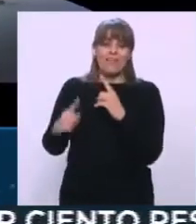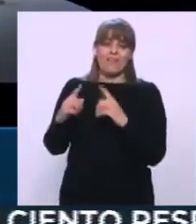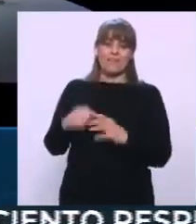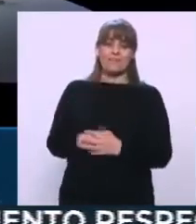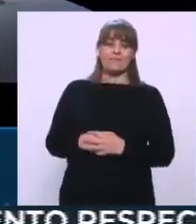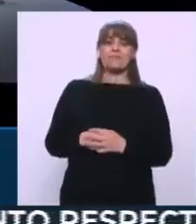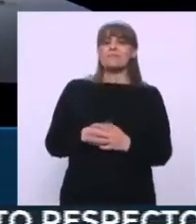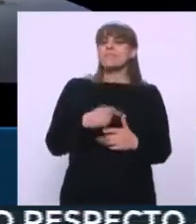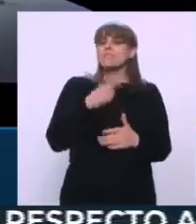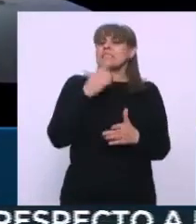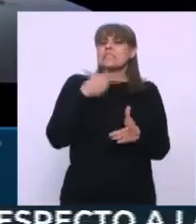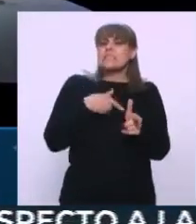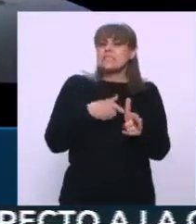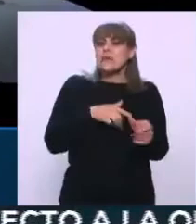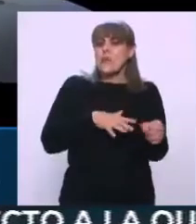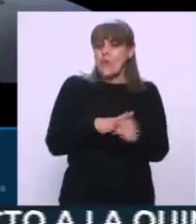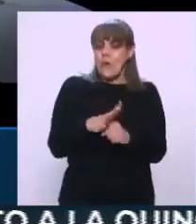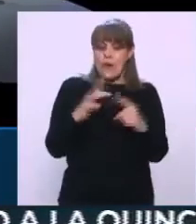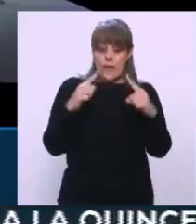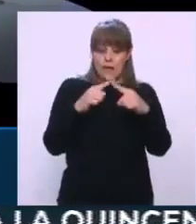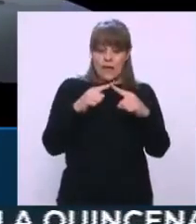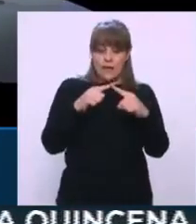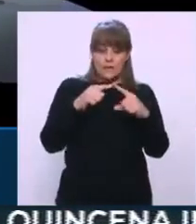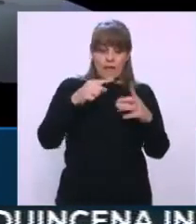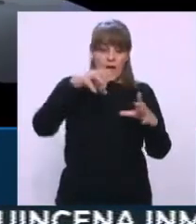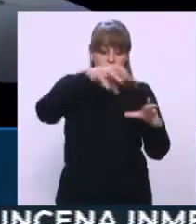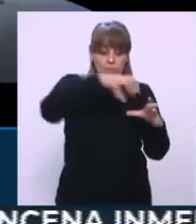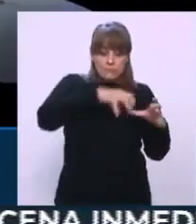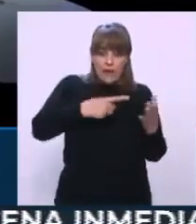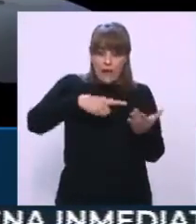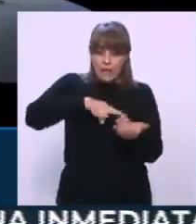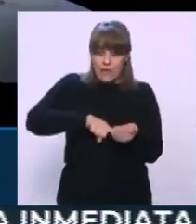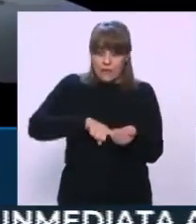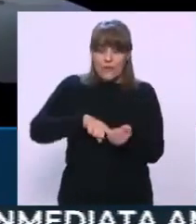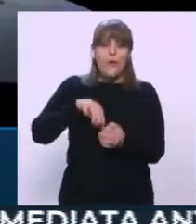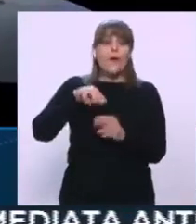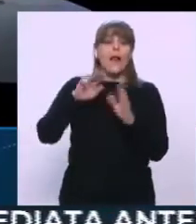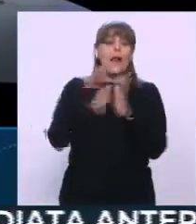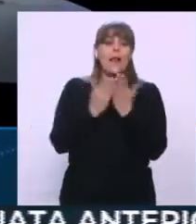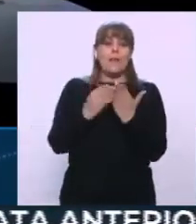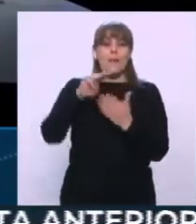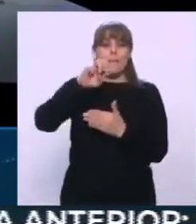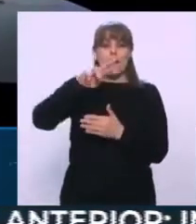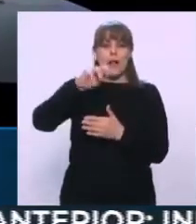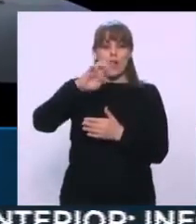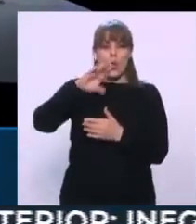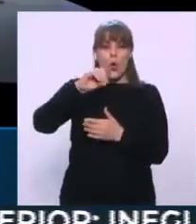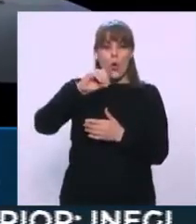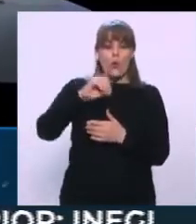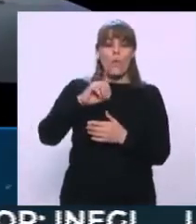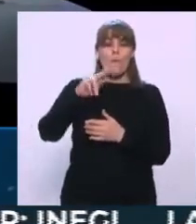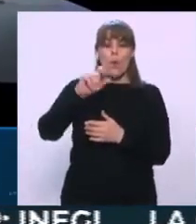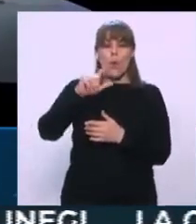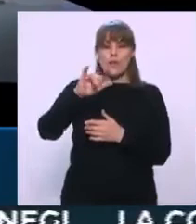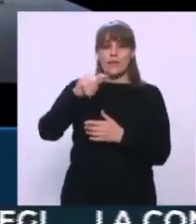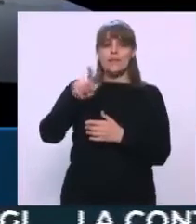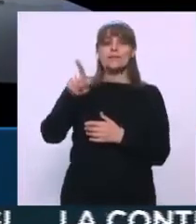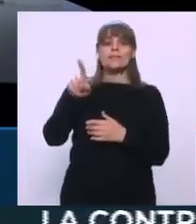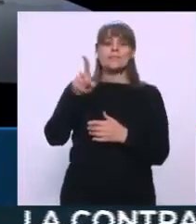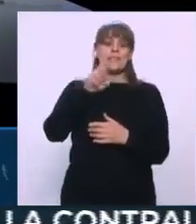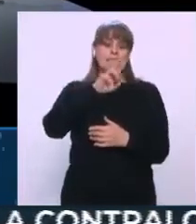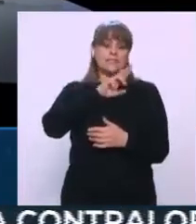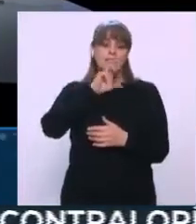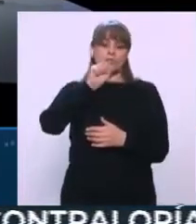tema está en las iglesias locales. Hay un libro que acaba de salir de Marco Politi que se llama La soledad del Papa.